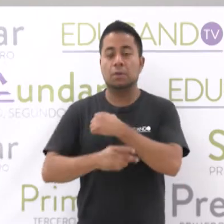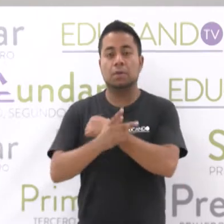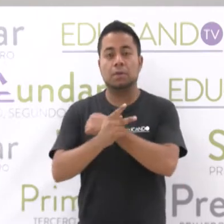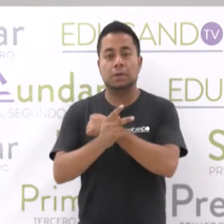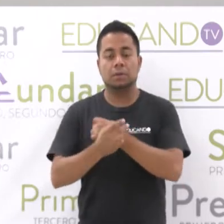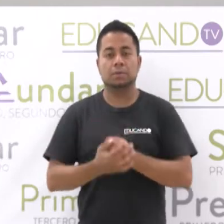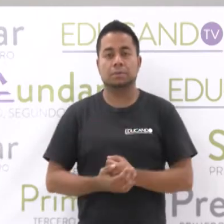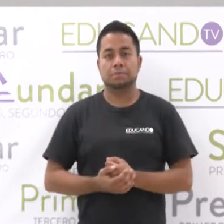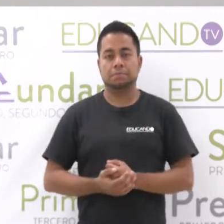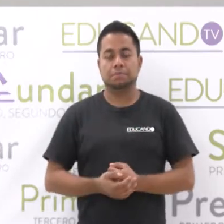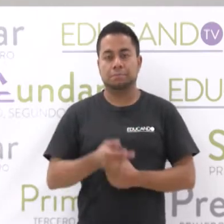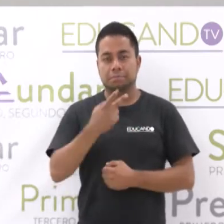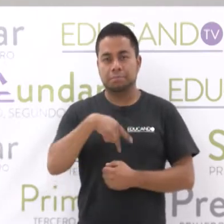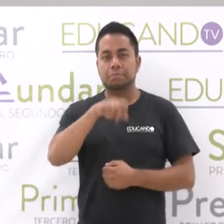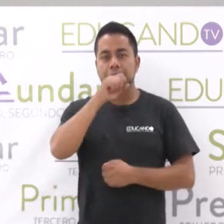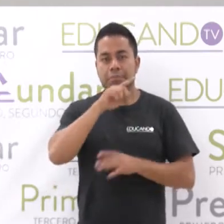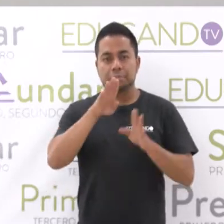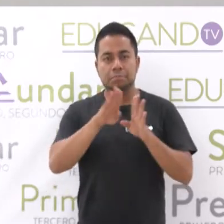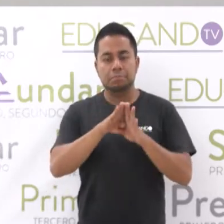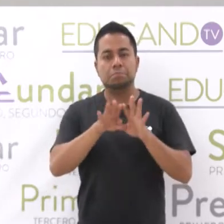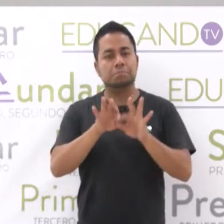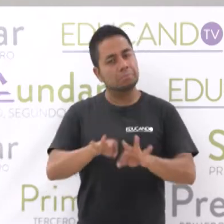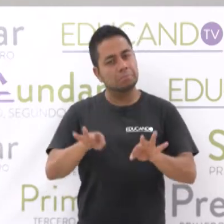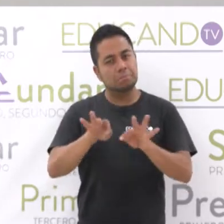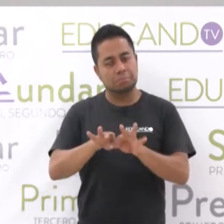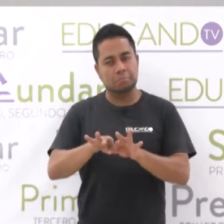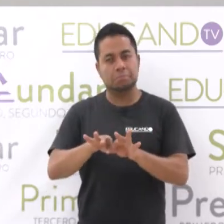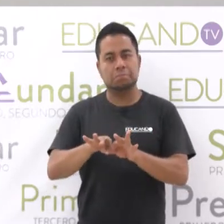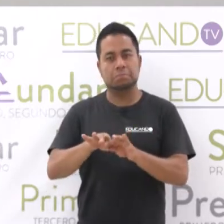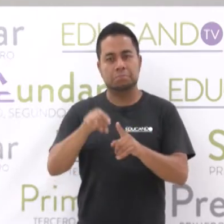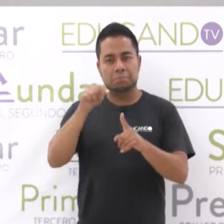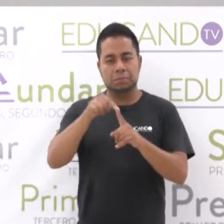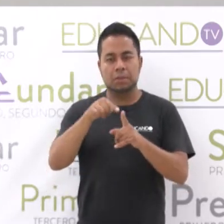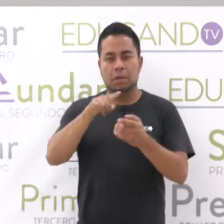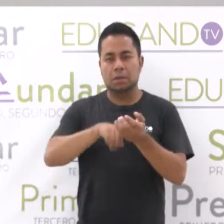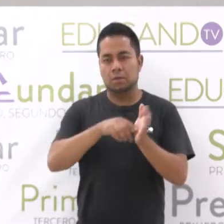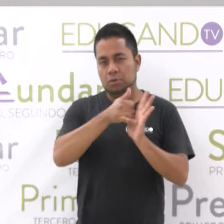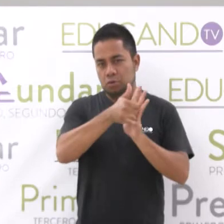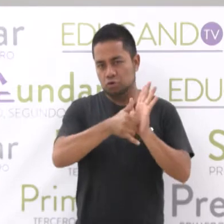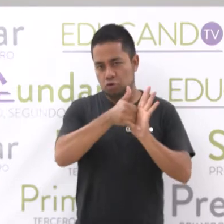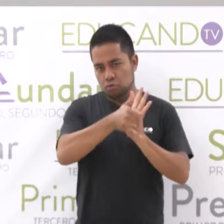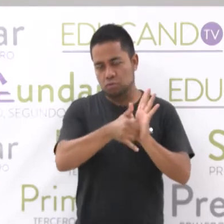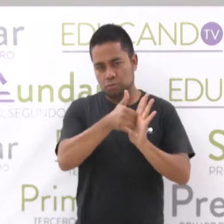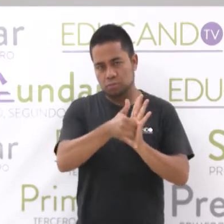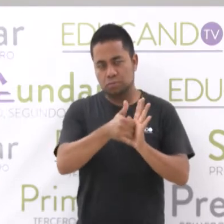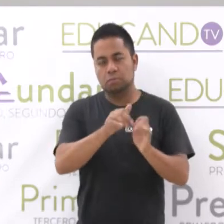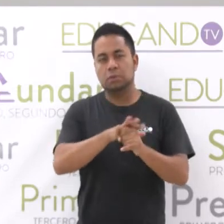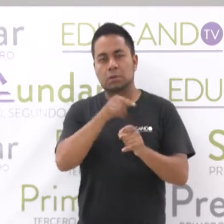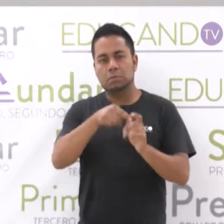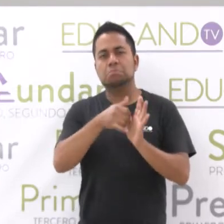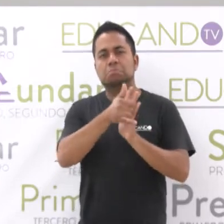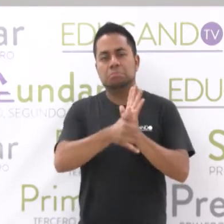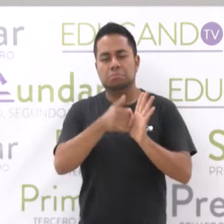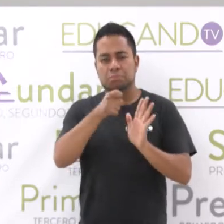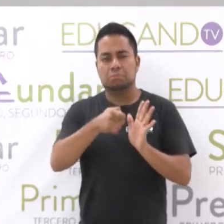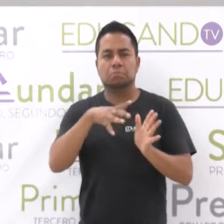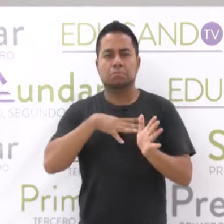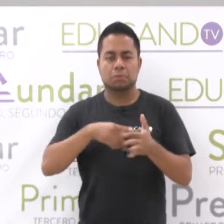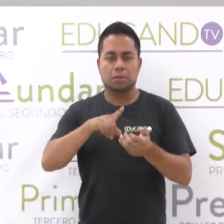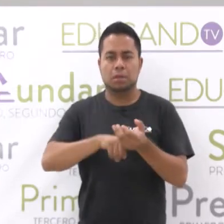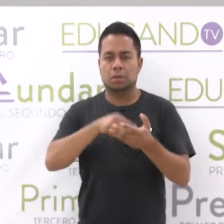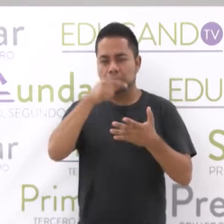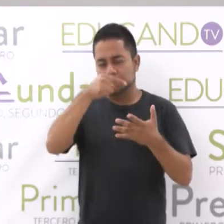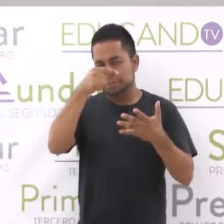Educando TV, pero en especial quiero recomendarles el sitio en YouTube, porque ahí se